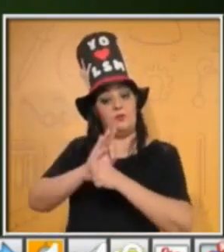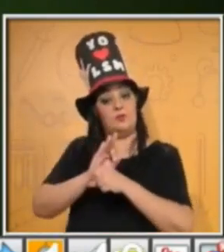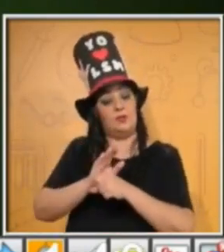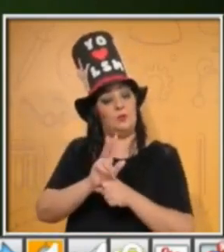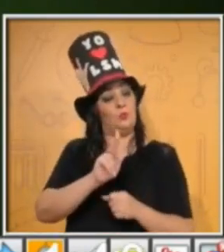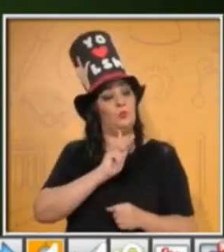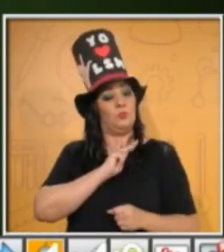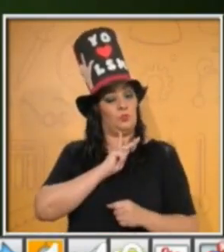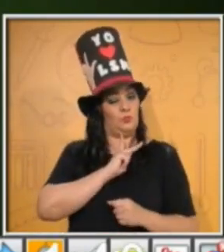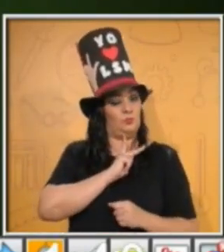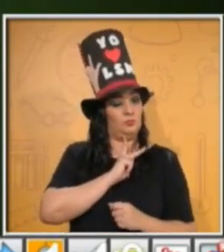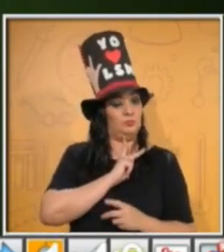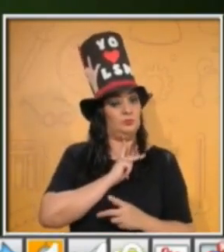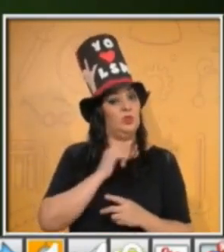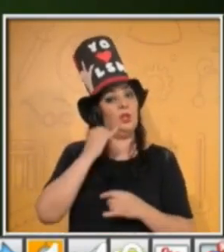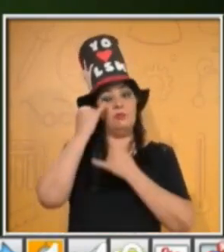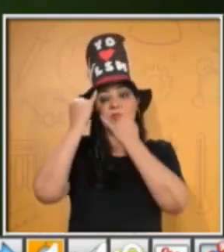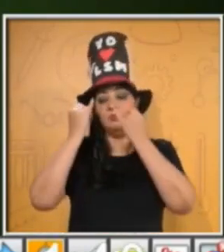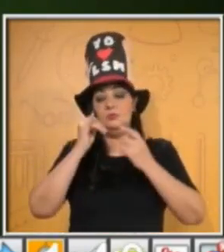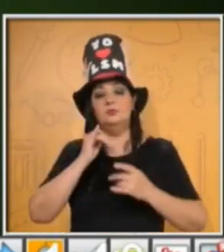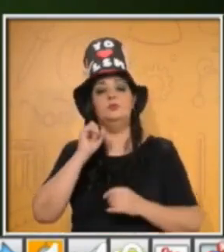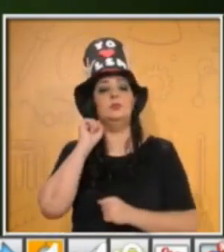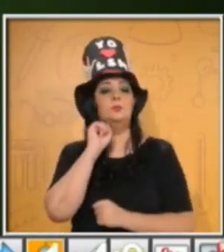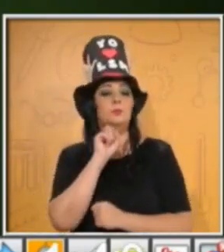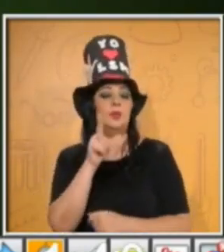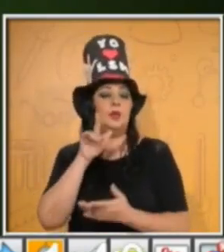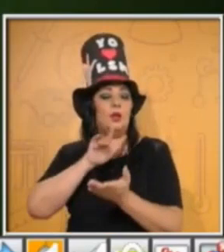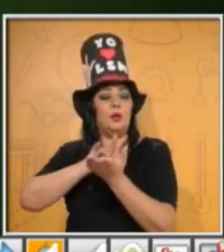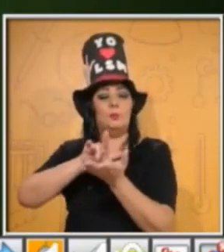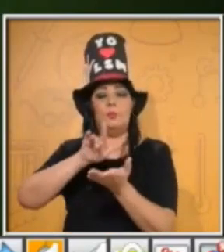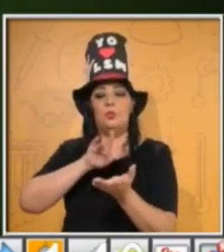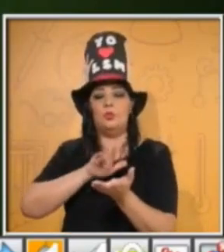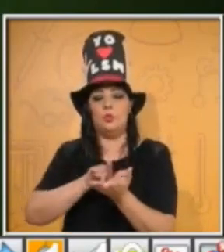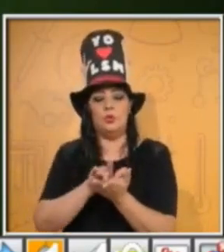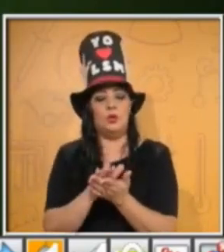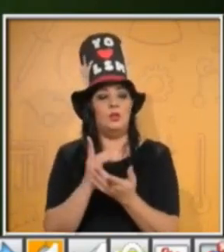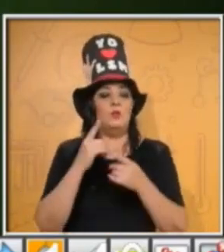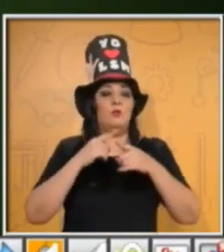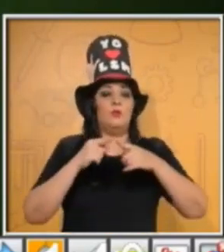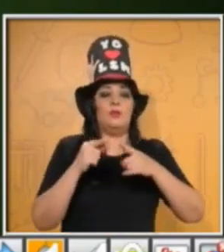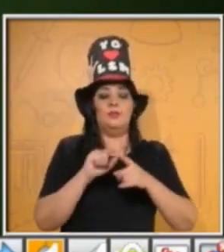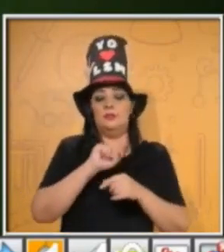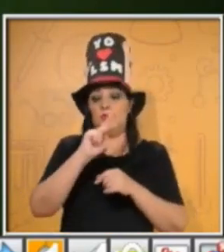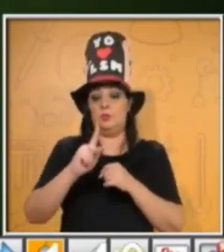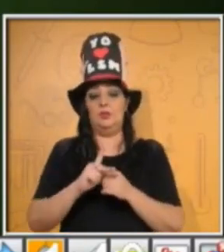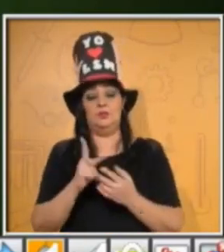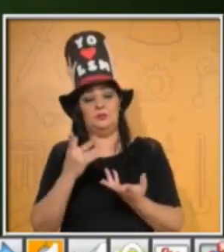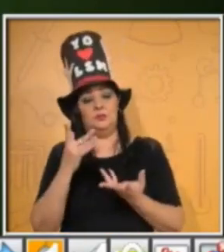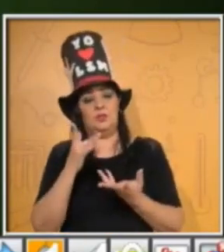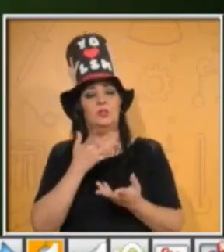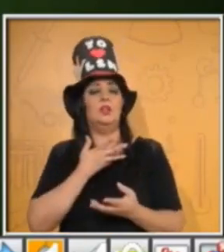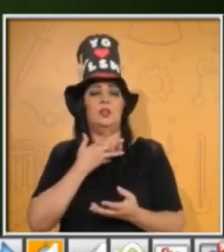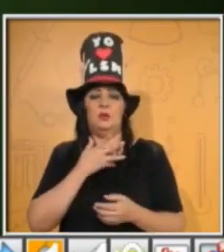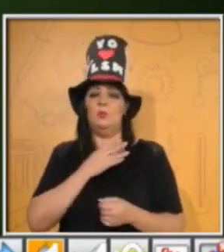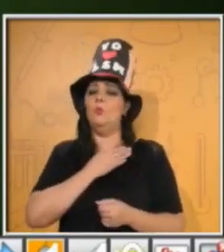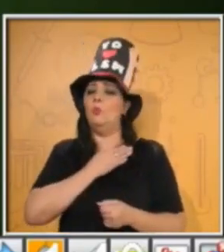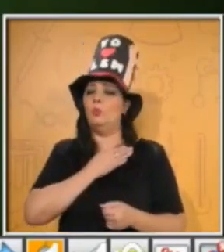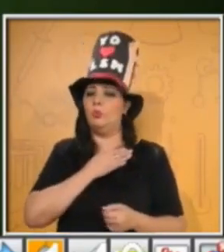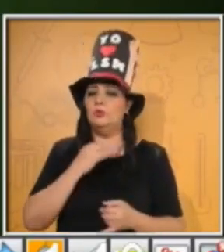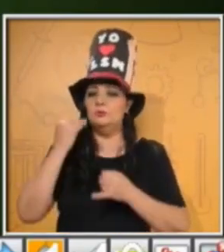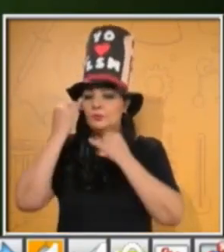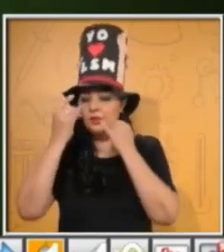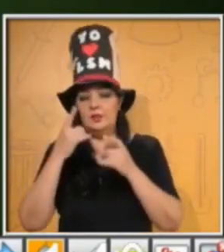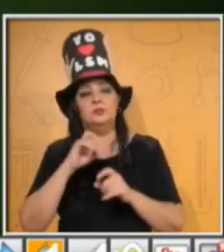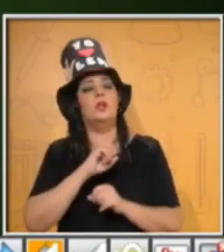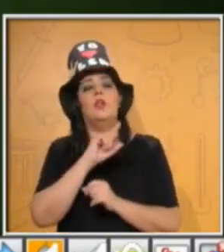intereses, obviamente, y en segundo lugar, apoyó a causas que ha considerado legítimas, que poco a poco vamos a estar hablando